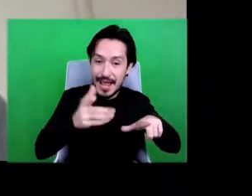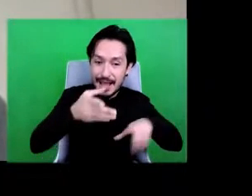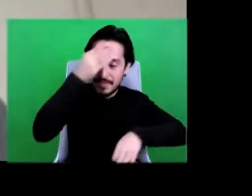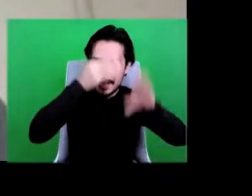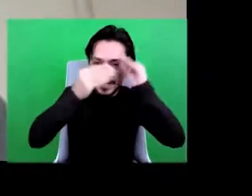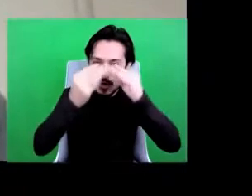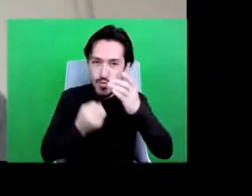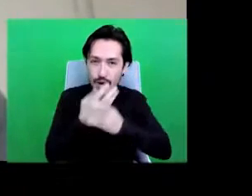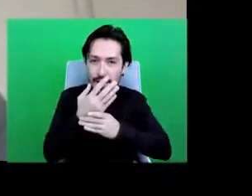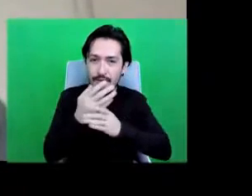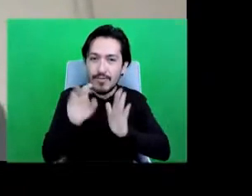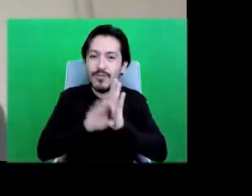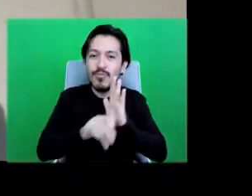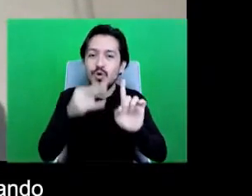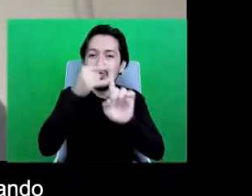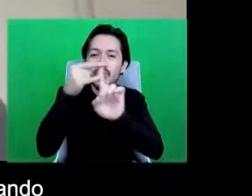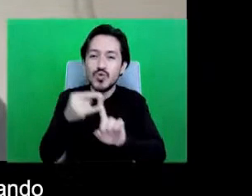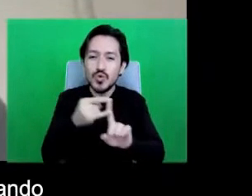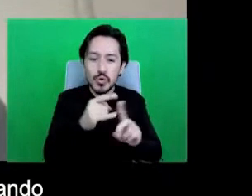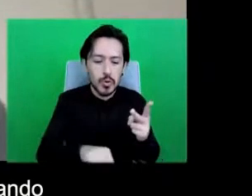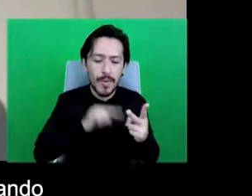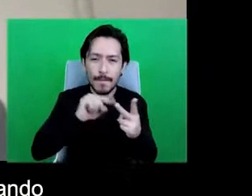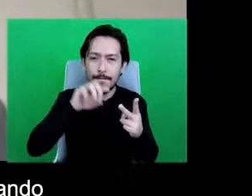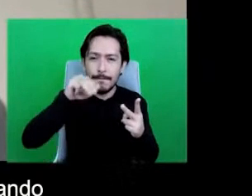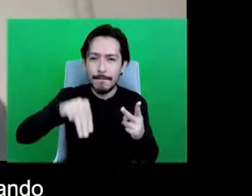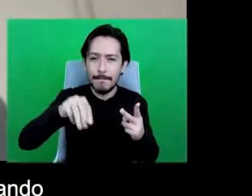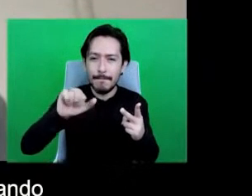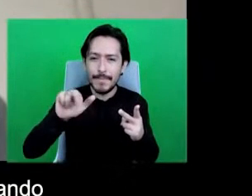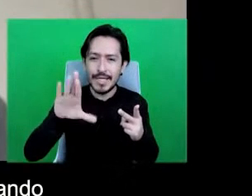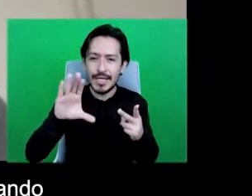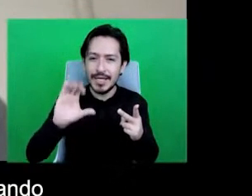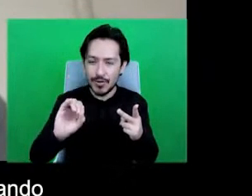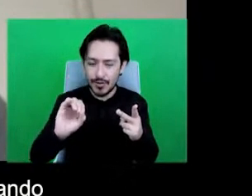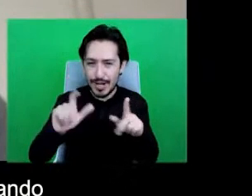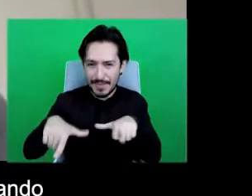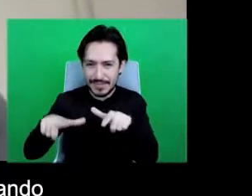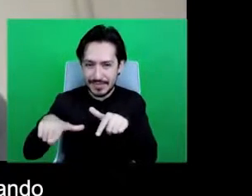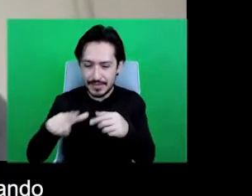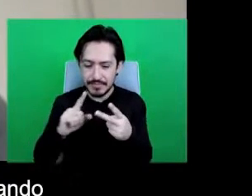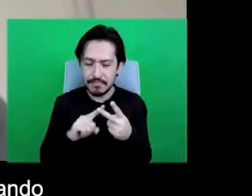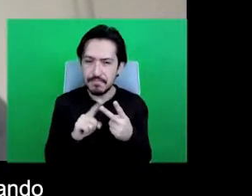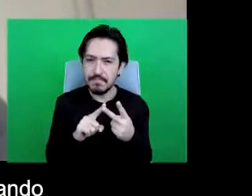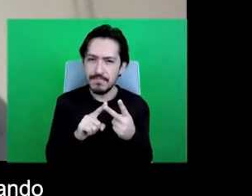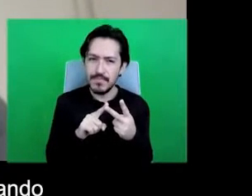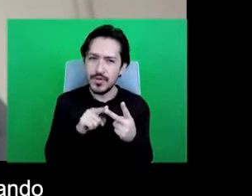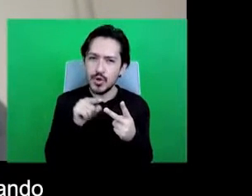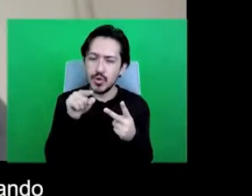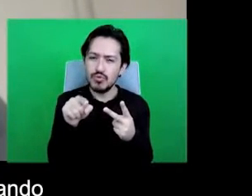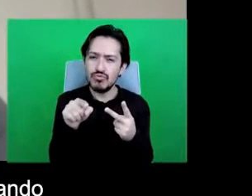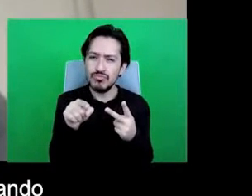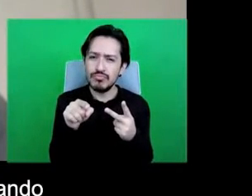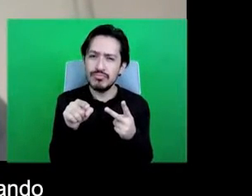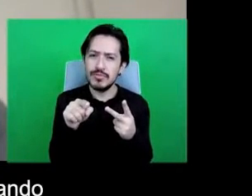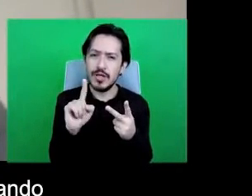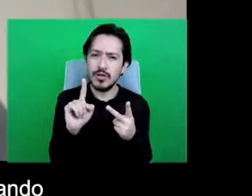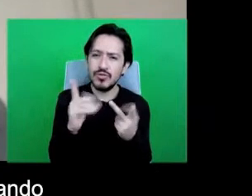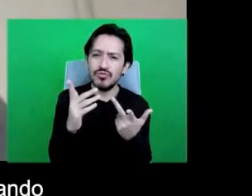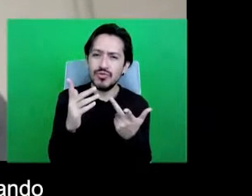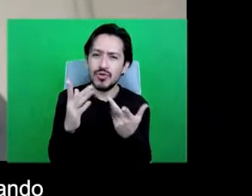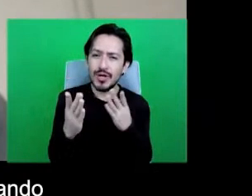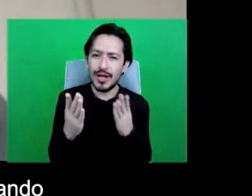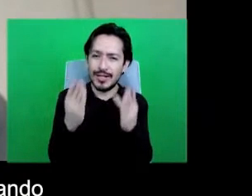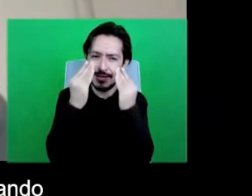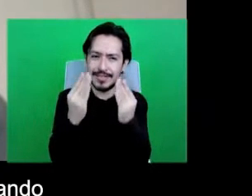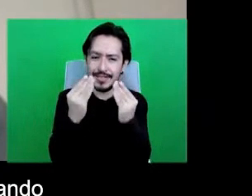de Zoom, de Miro, de diferentes opciones que nos fueron presentando desde el Google Forms hasta